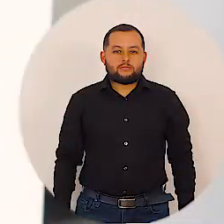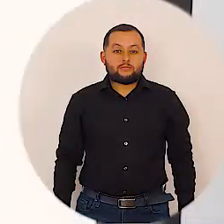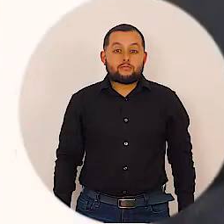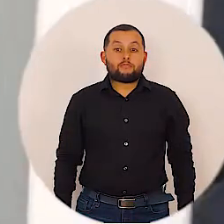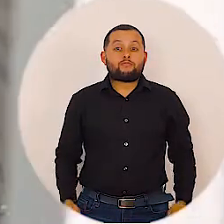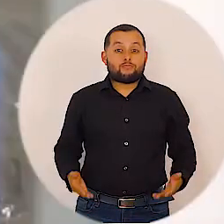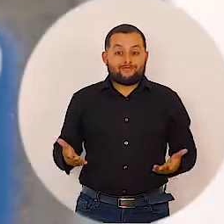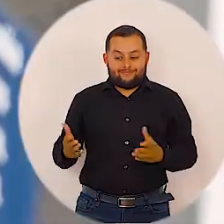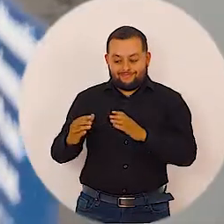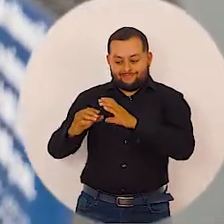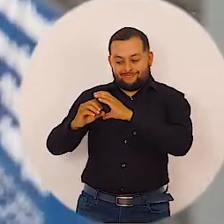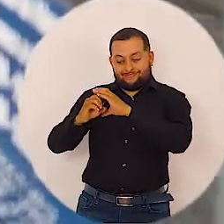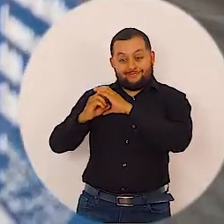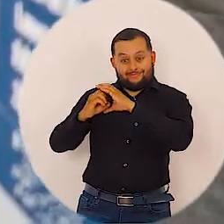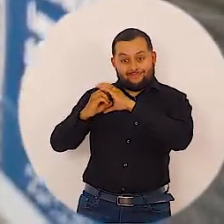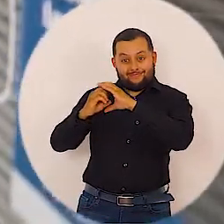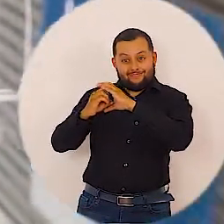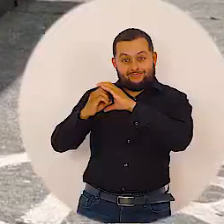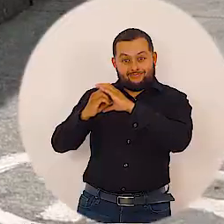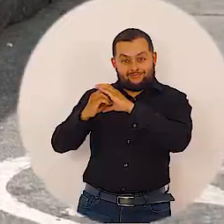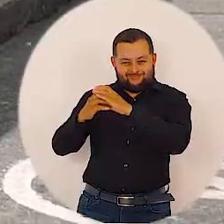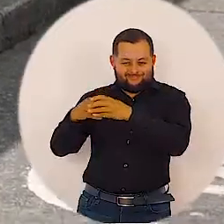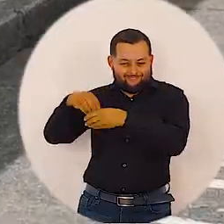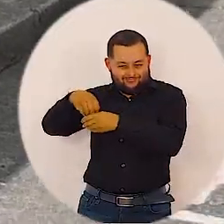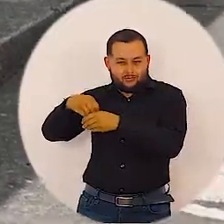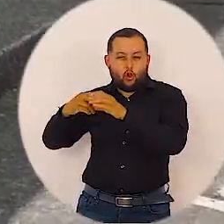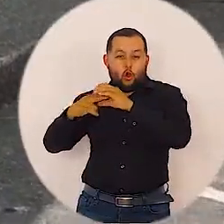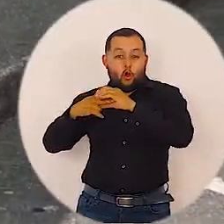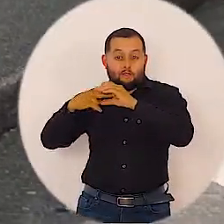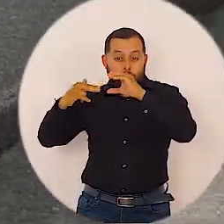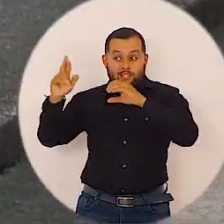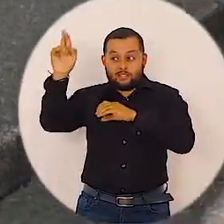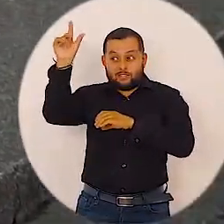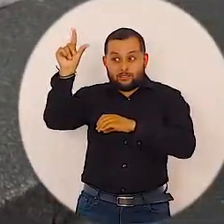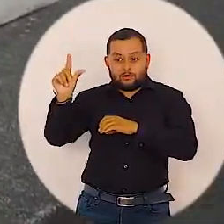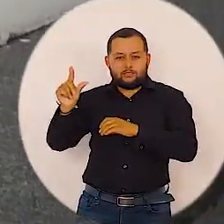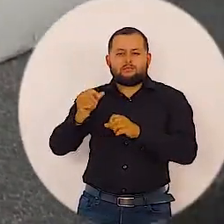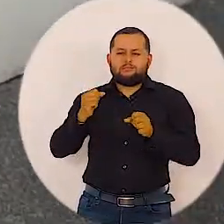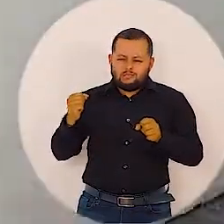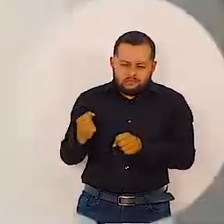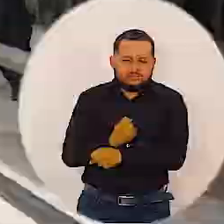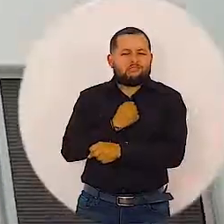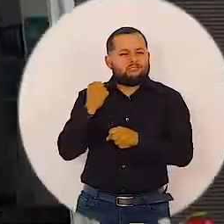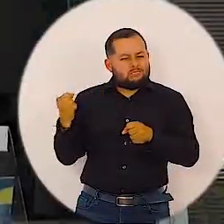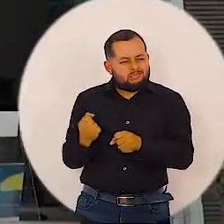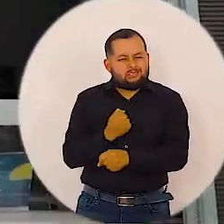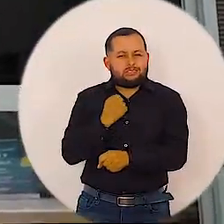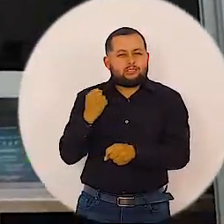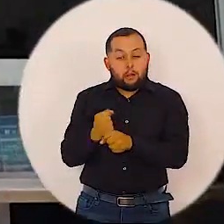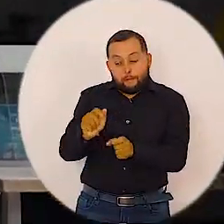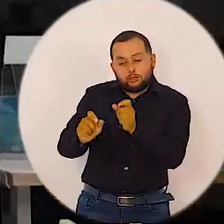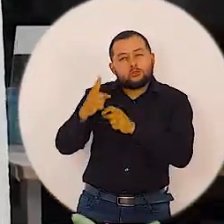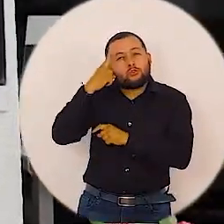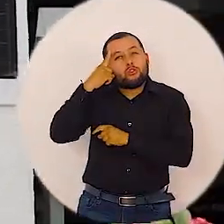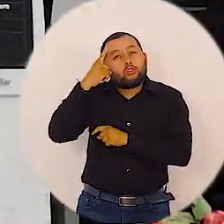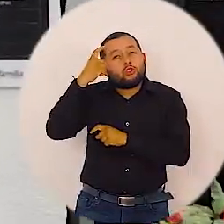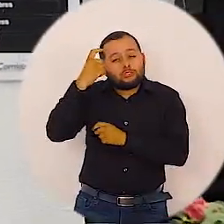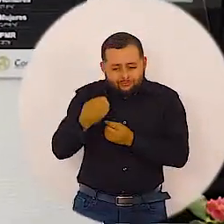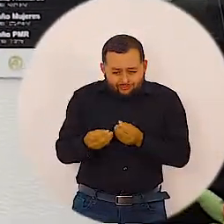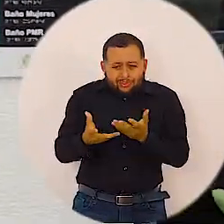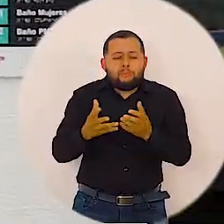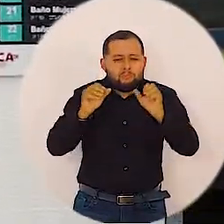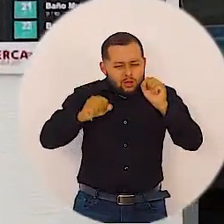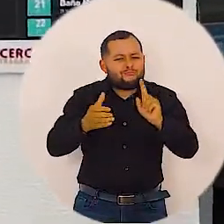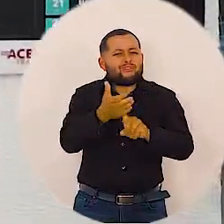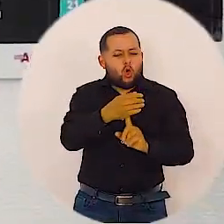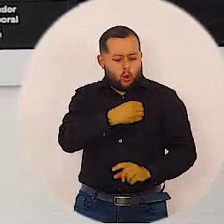La Agencia de Gestión y Colocación de Empleo de Confamiliar Risaralda trabaja para acercar soñadores a nuevas